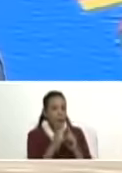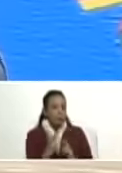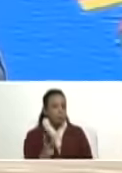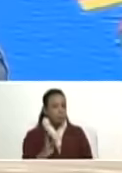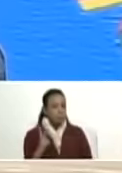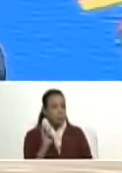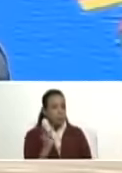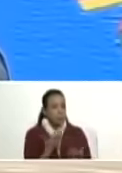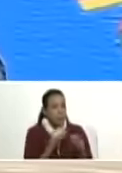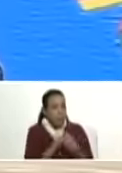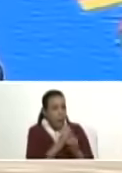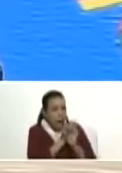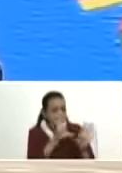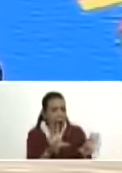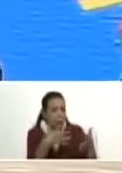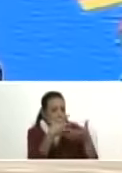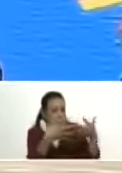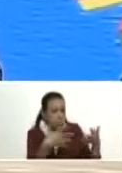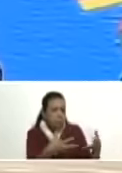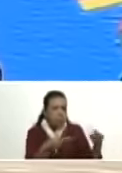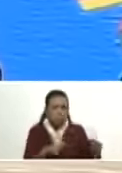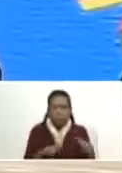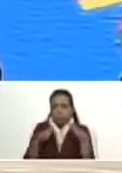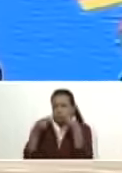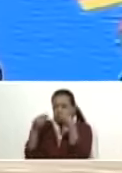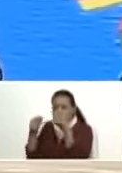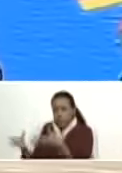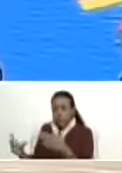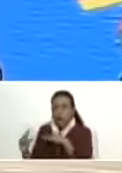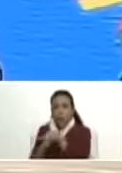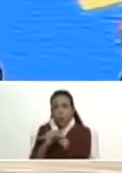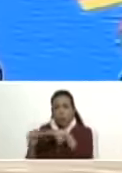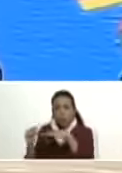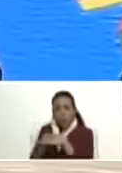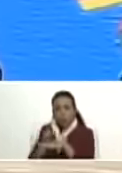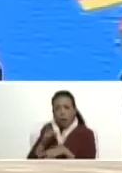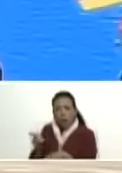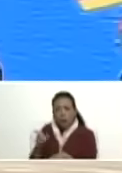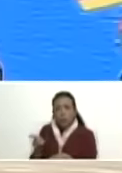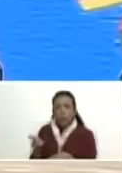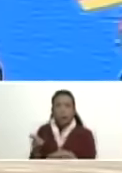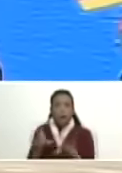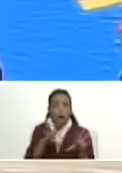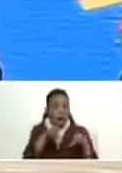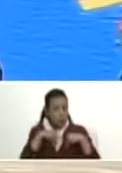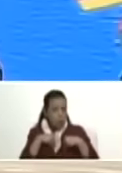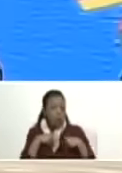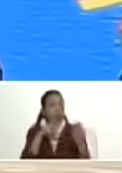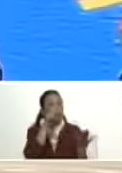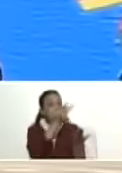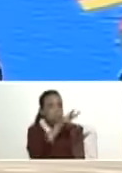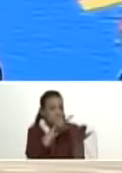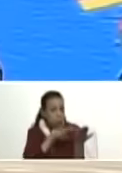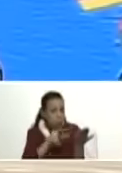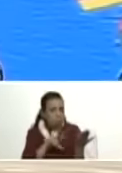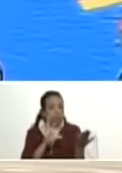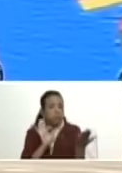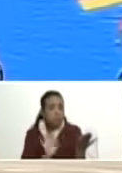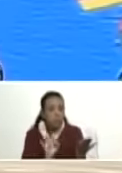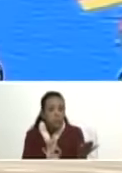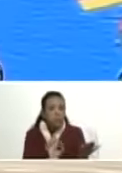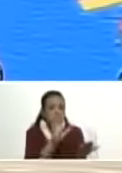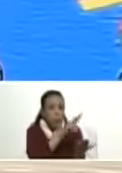muy manifiesto, muy claro, donde Guyana aceptaba